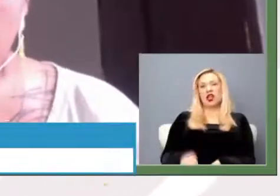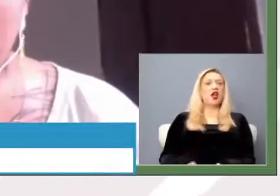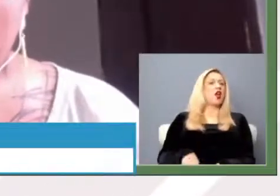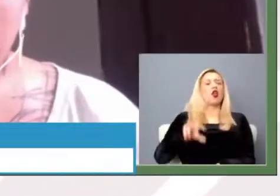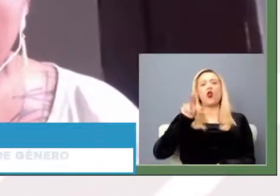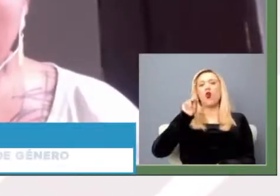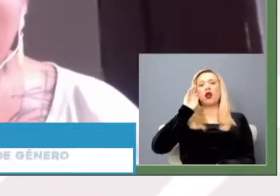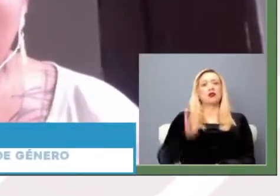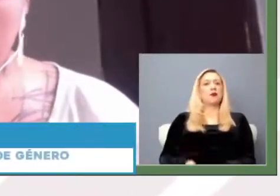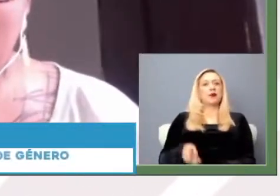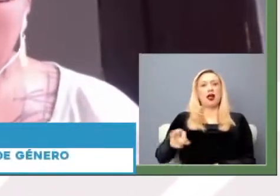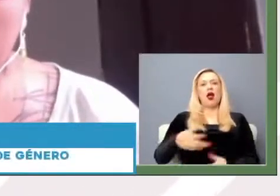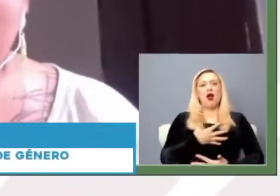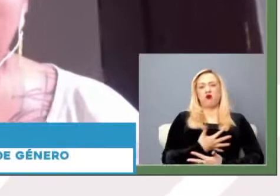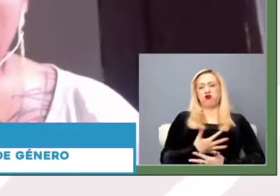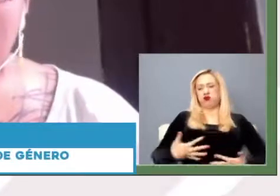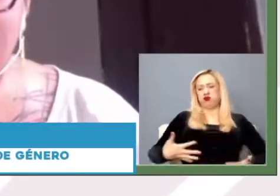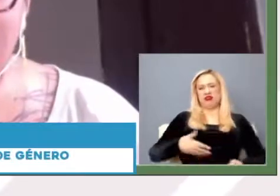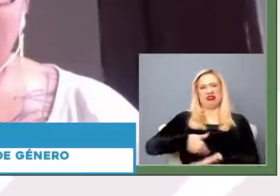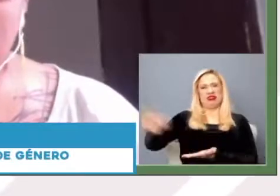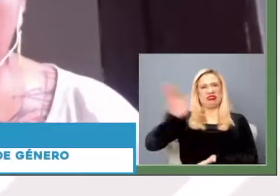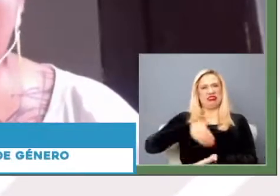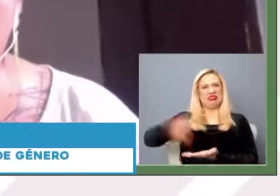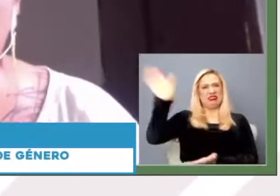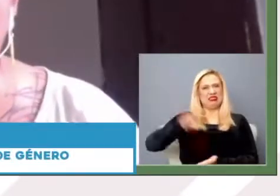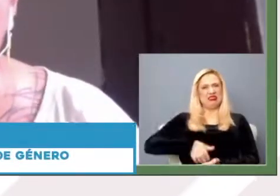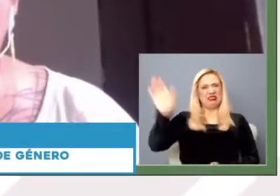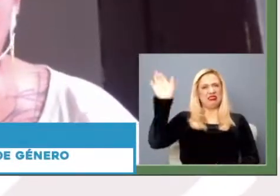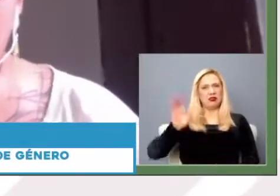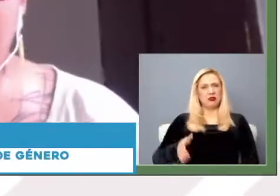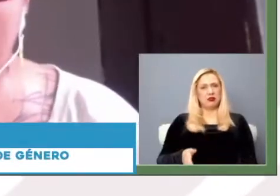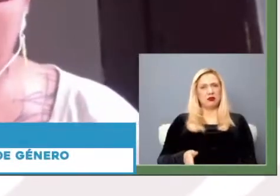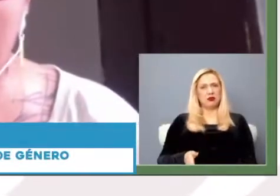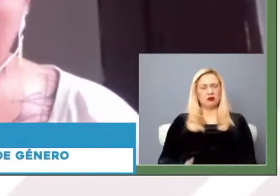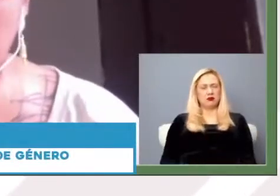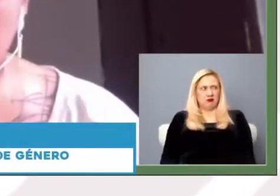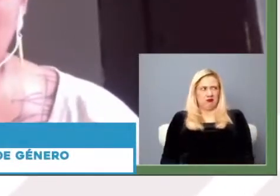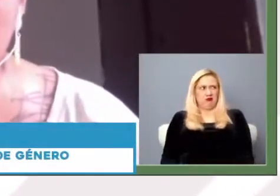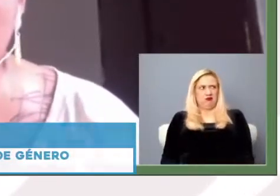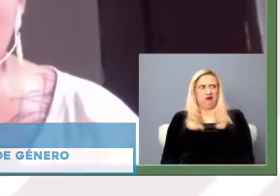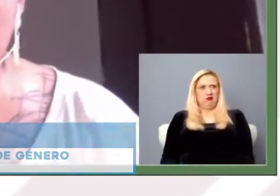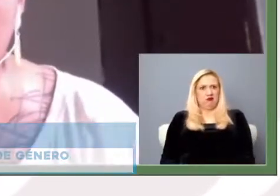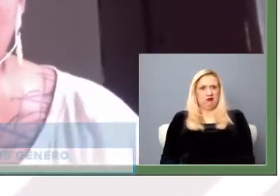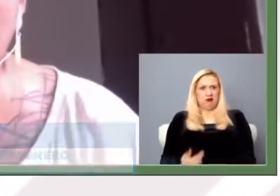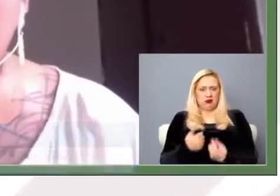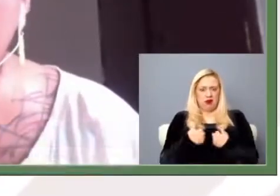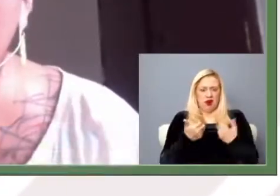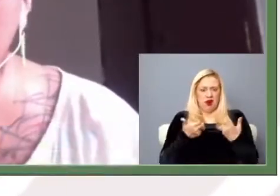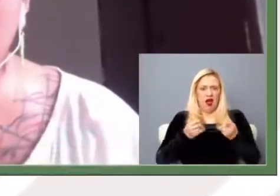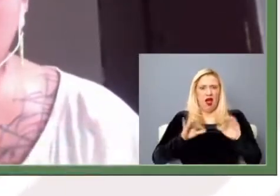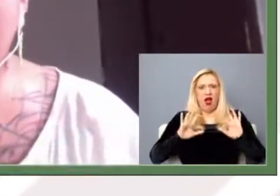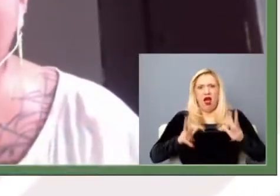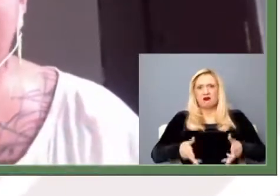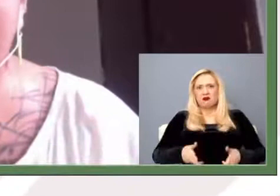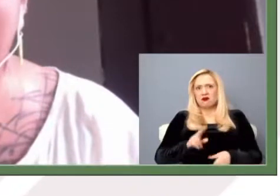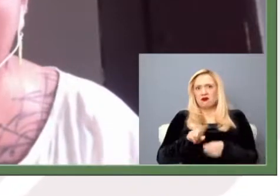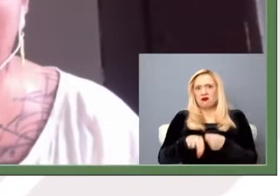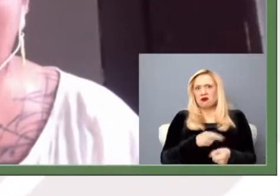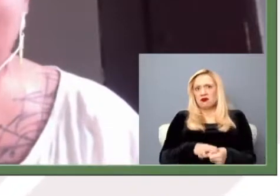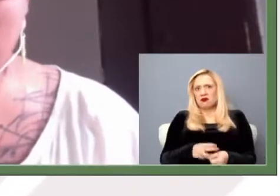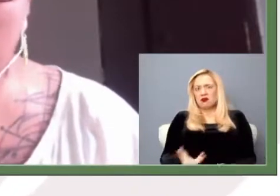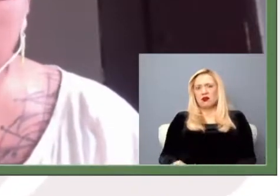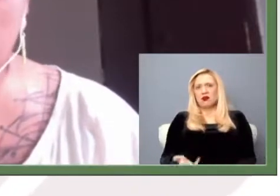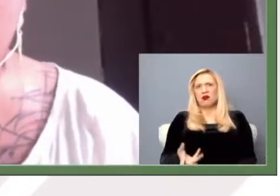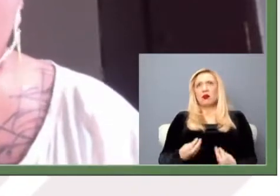Existencia como el hecho de estar aquí, de vivirse desde todos los ámbitos gozosos de